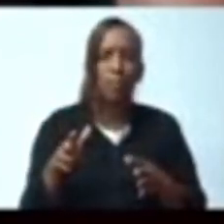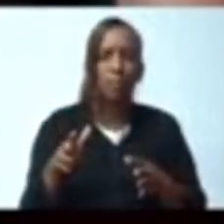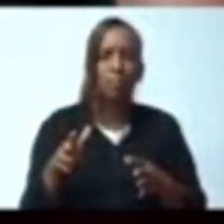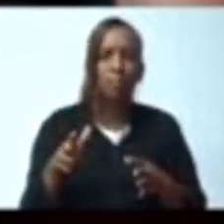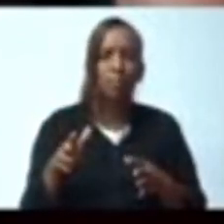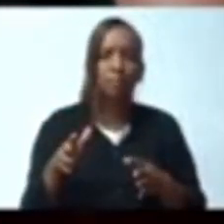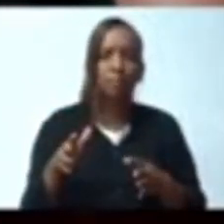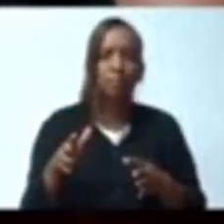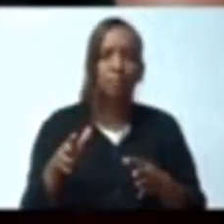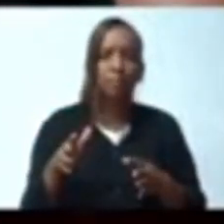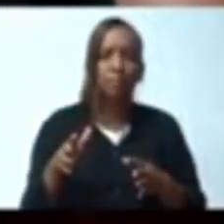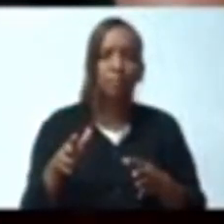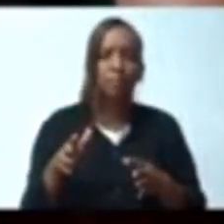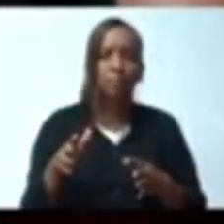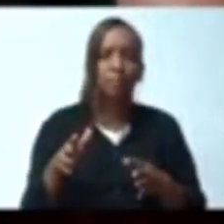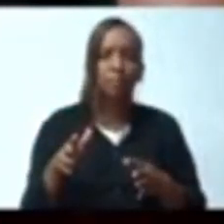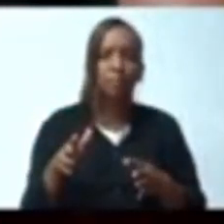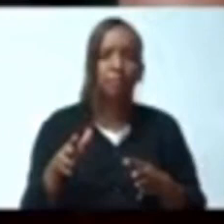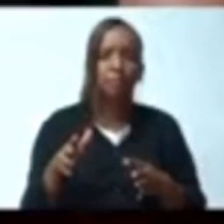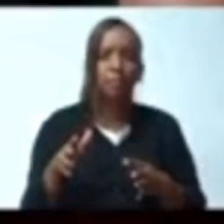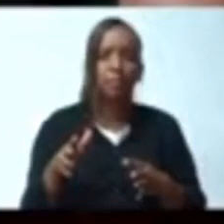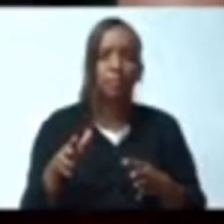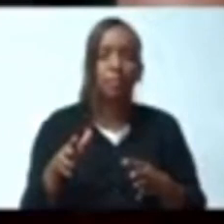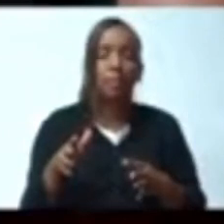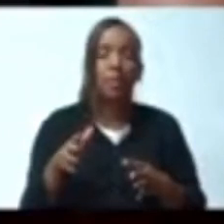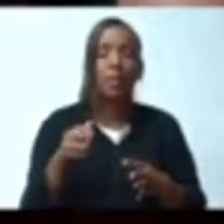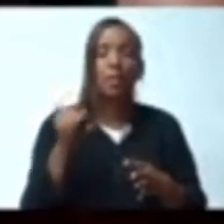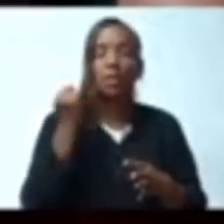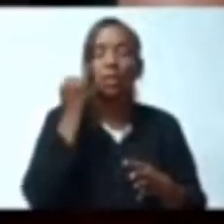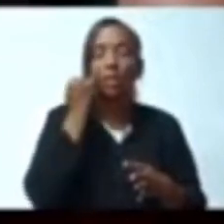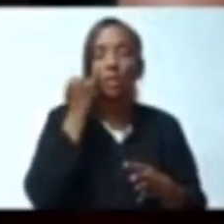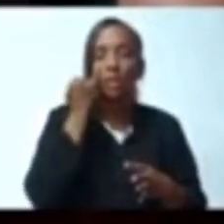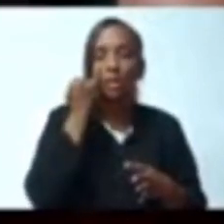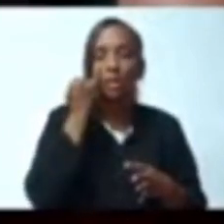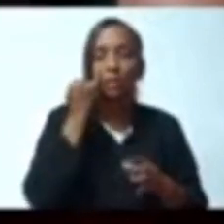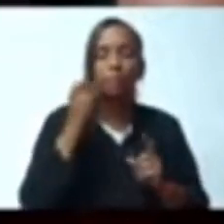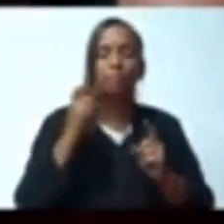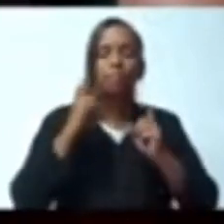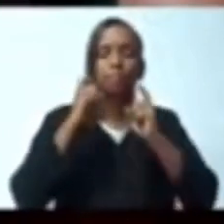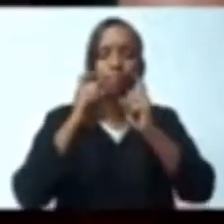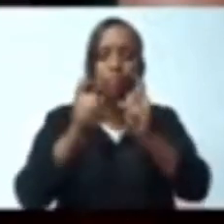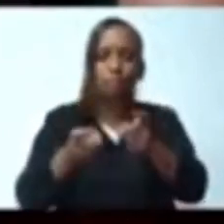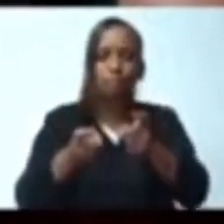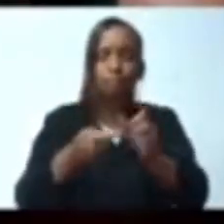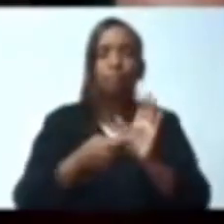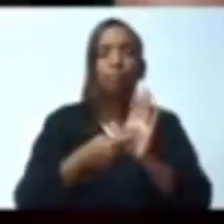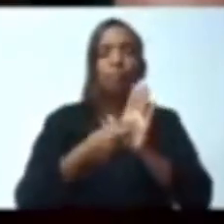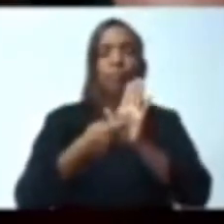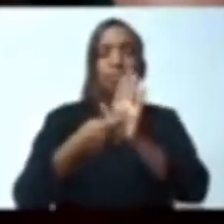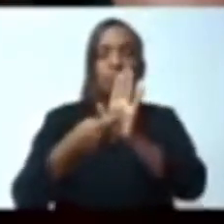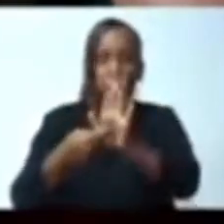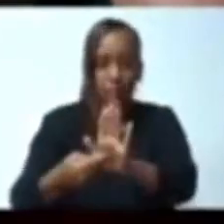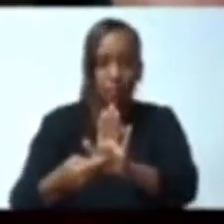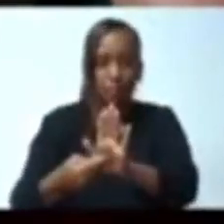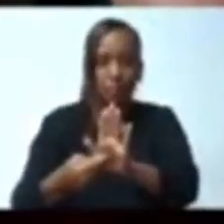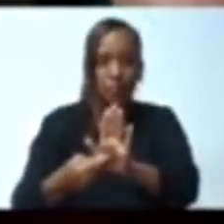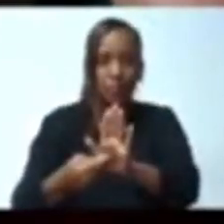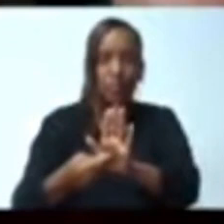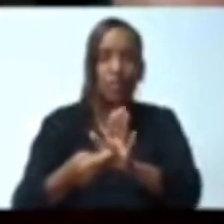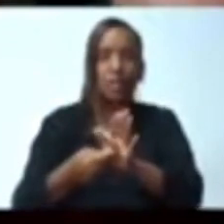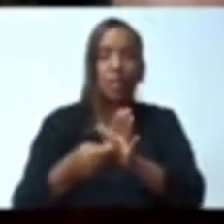necesariamente debemos rescatar un acontecimiento histórico de la sociedad